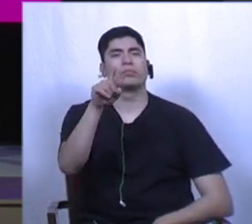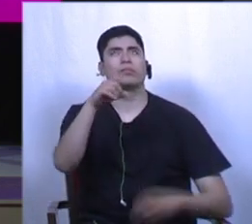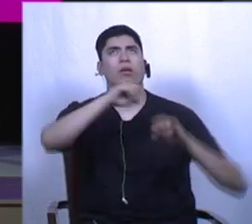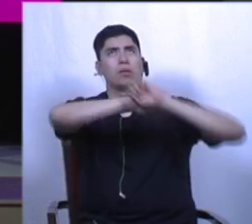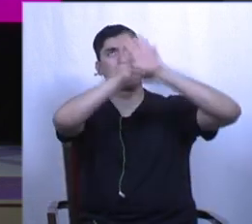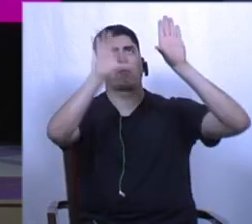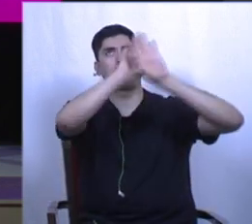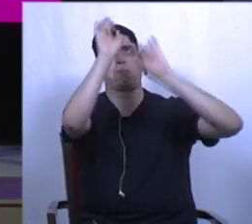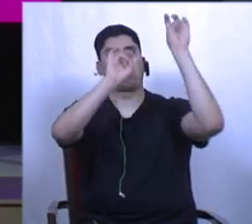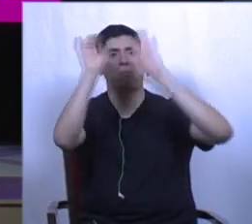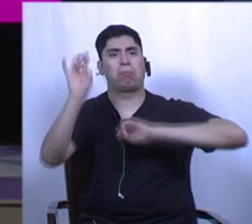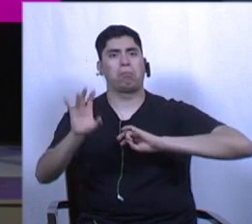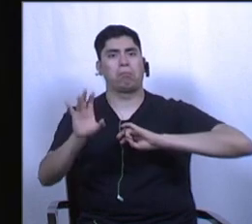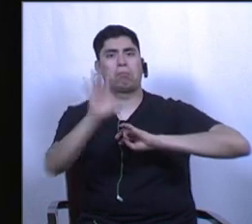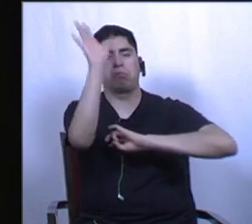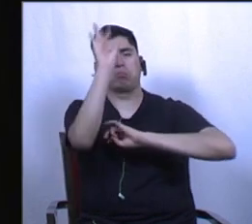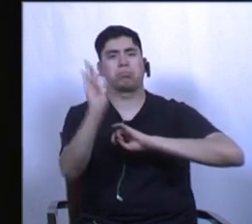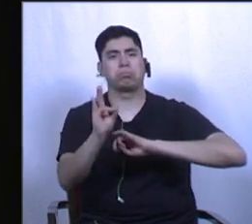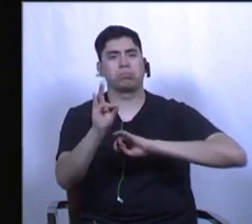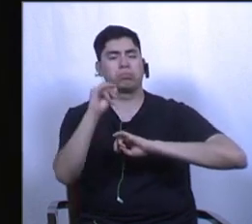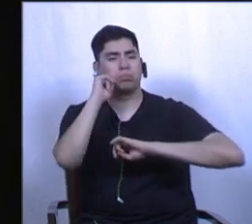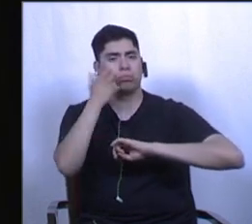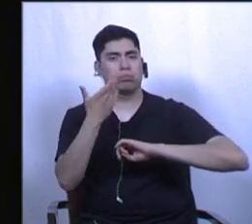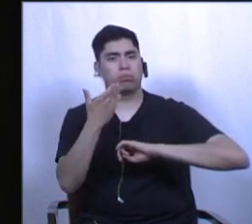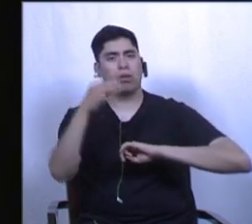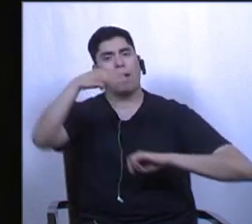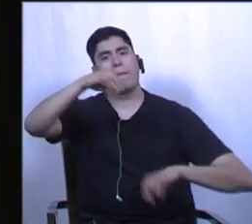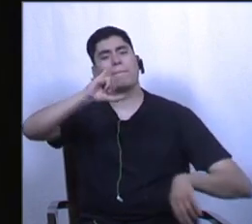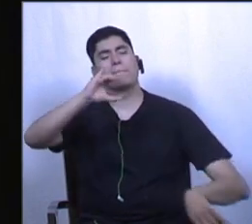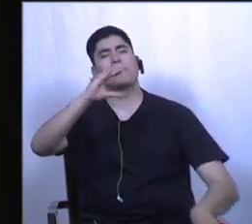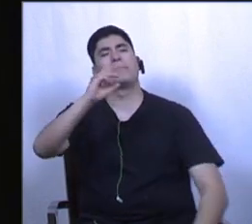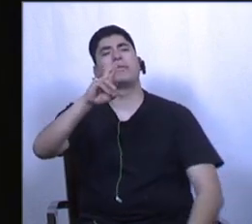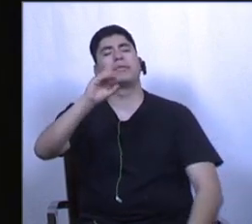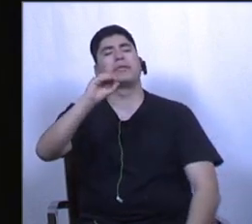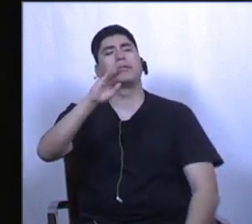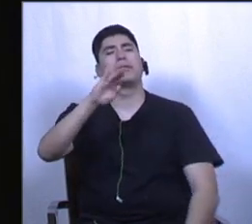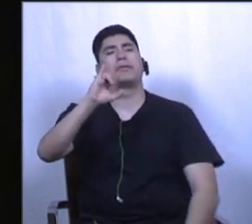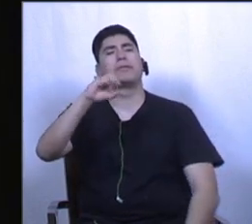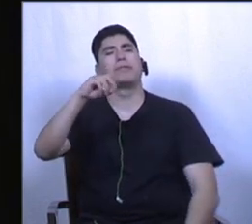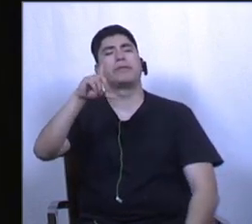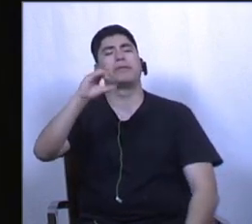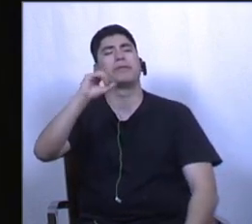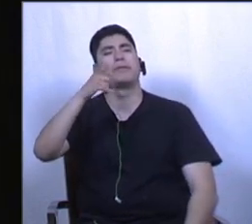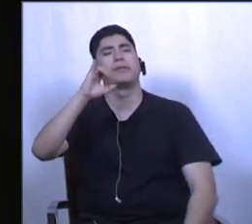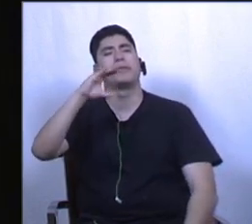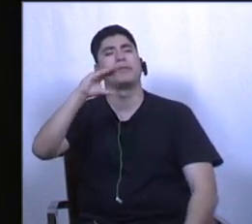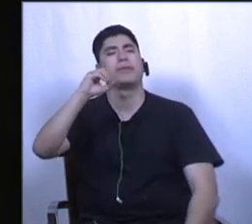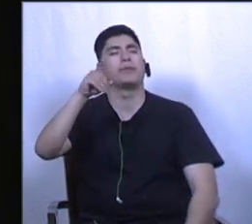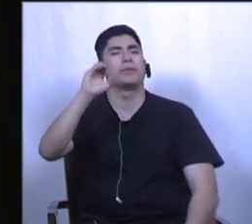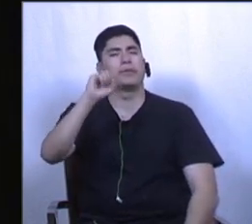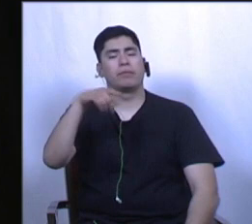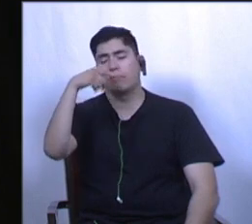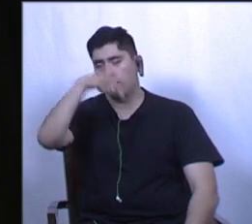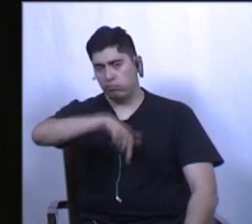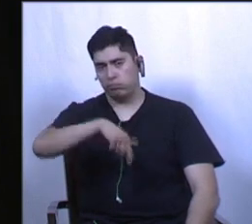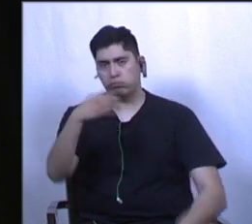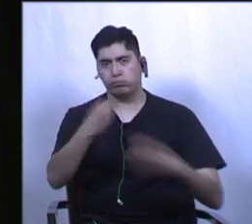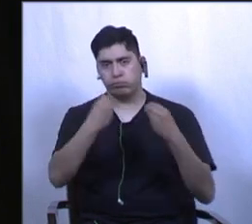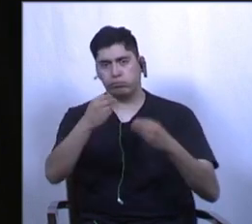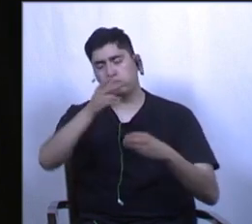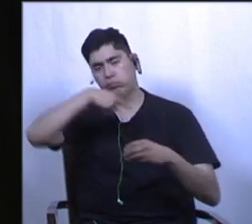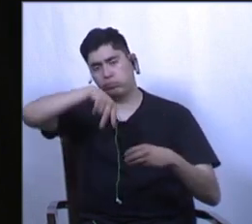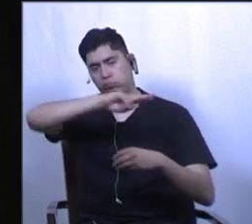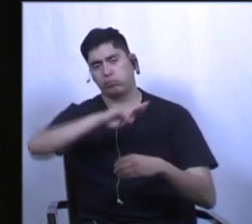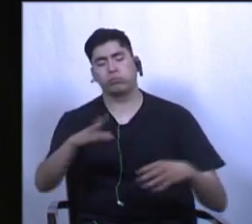día se consideran números microbiológicos. Y esto pasa en nuestros cuerpos y también